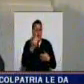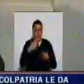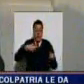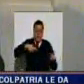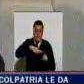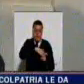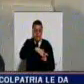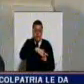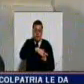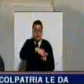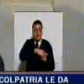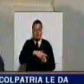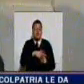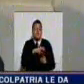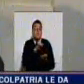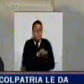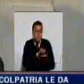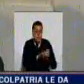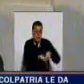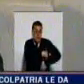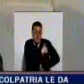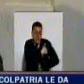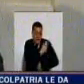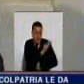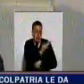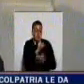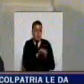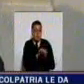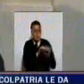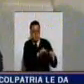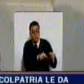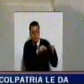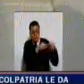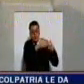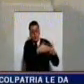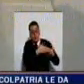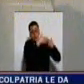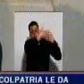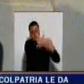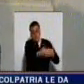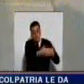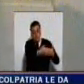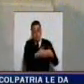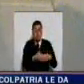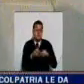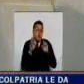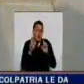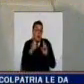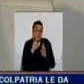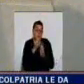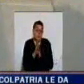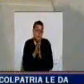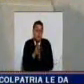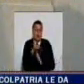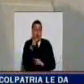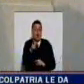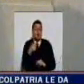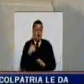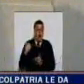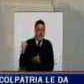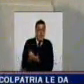de lo que pudiera disponer el Ministerio para ampliar el plazo. No es cierto, espero que no lo vaya a decir, ministro, que usted